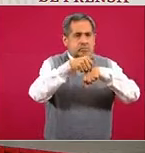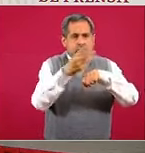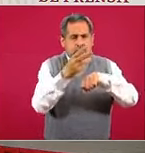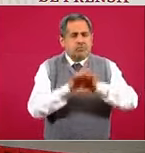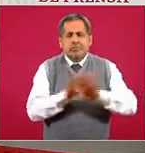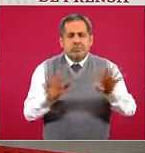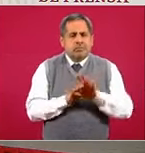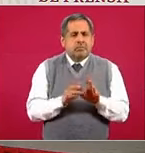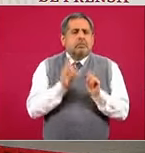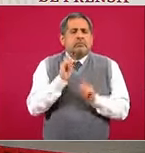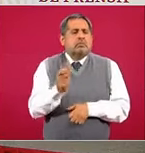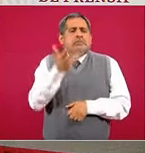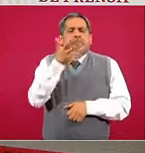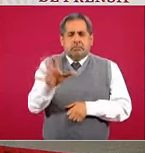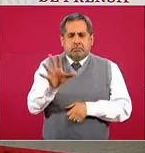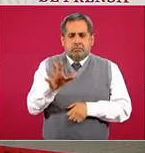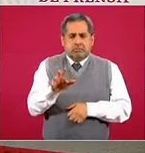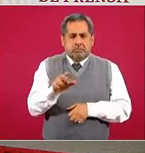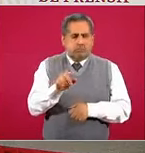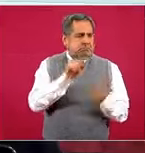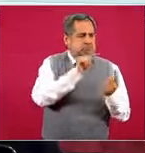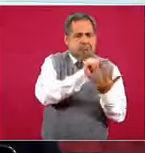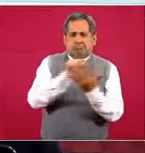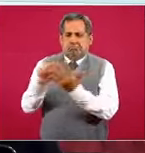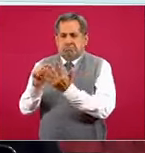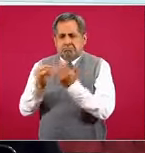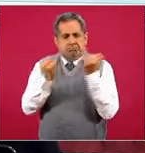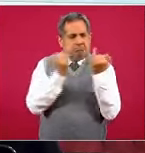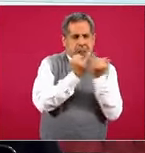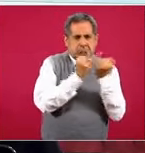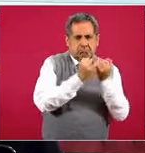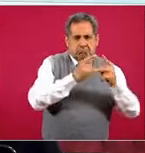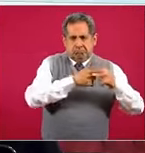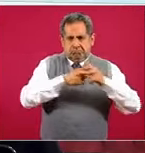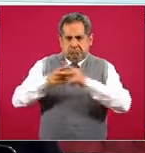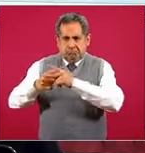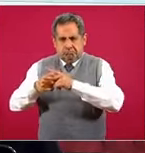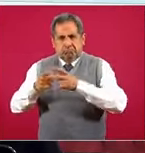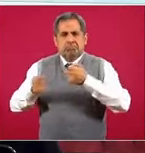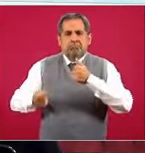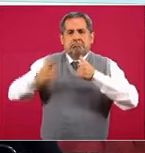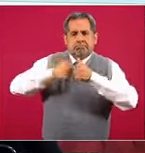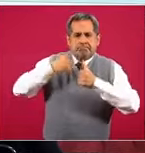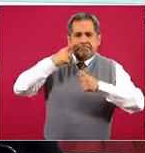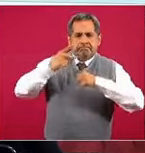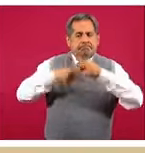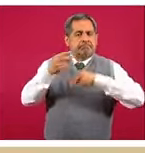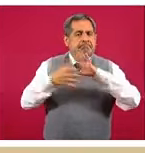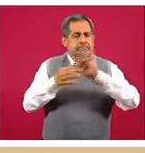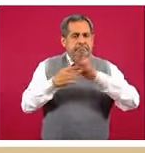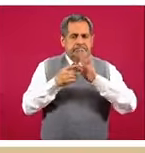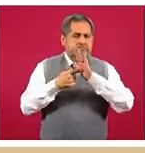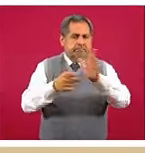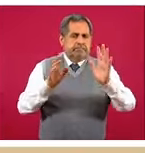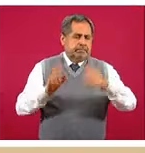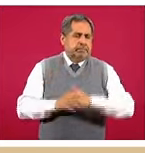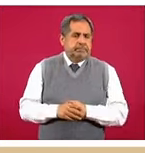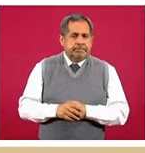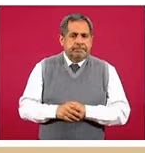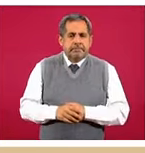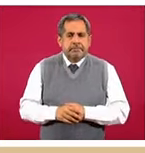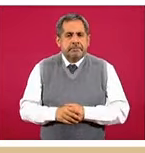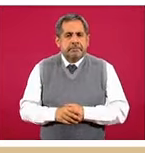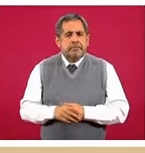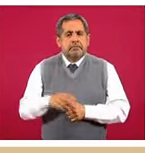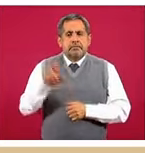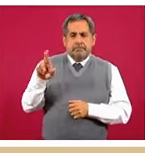importancia, ni prioridad, ni nada, todos son iguales. Este es el primero que viene en nuestro lineamiento. El número de reproducción